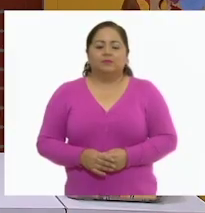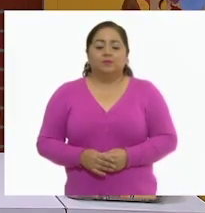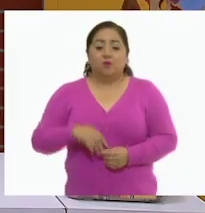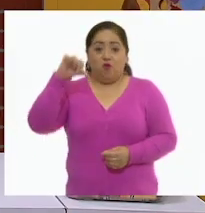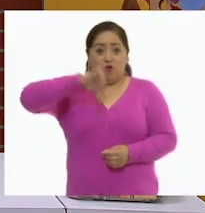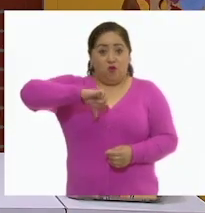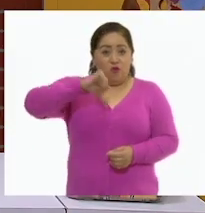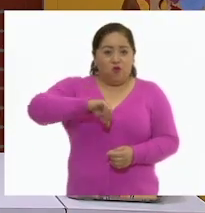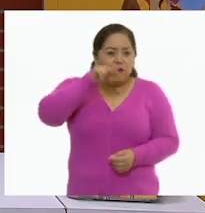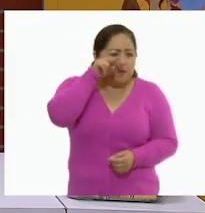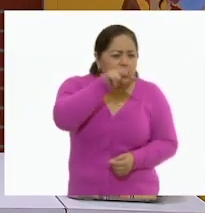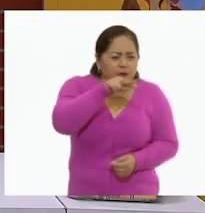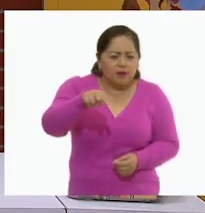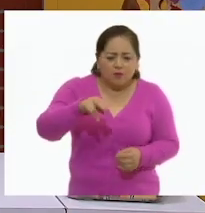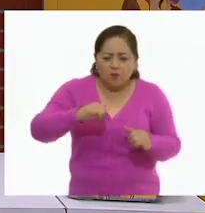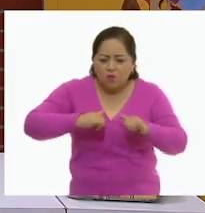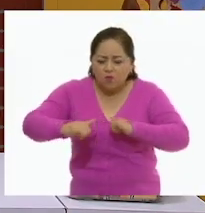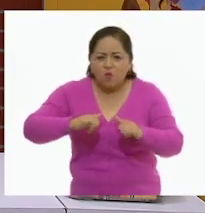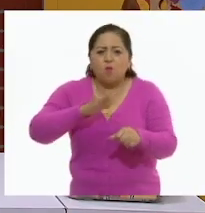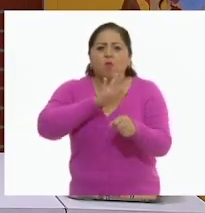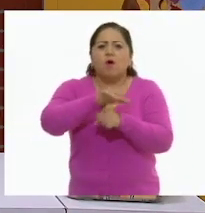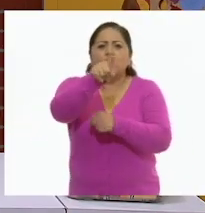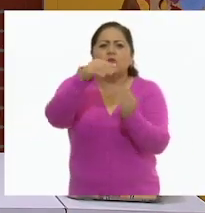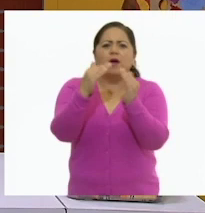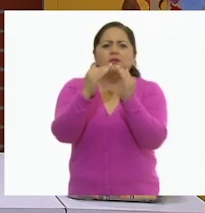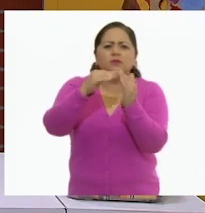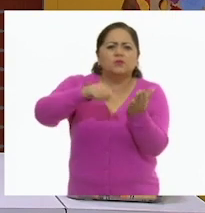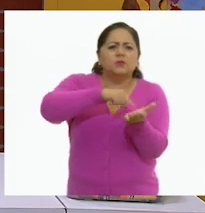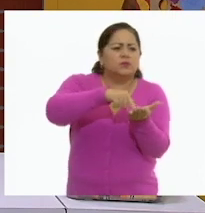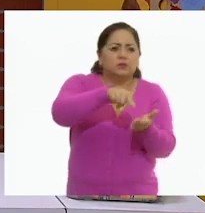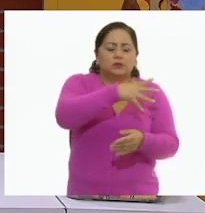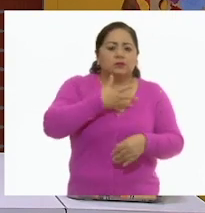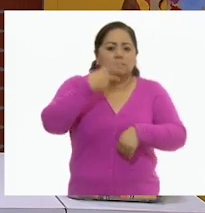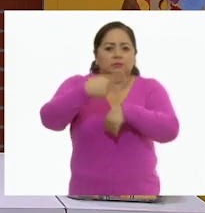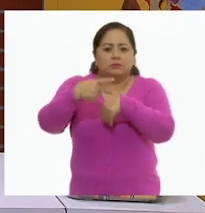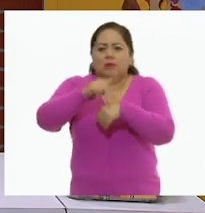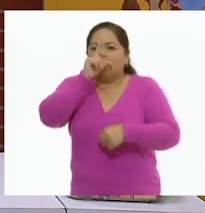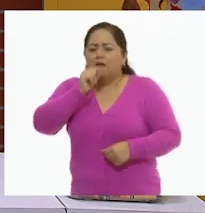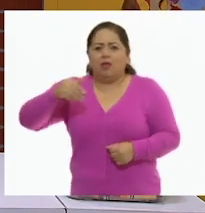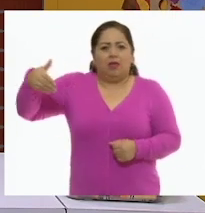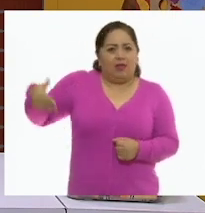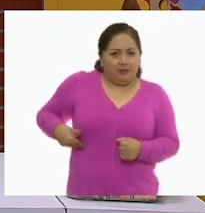Hoy vamos a ubicar en un croquis los lugares en tu casa donde existen riesgos de accidentes,